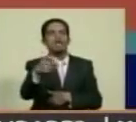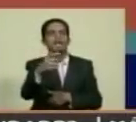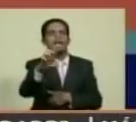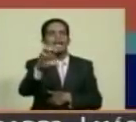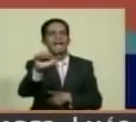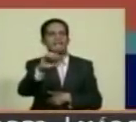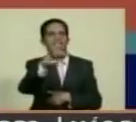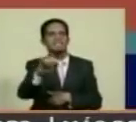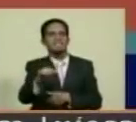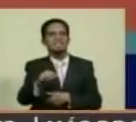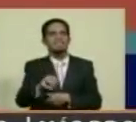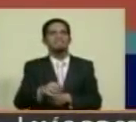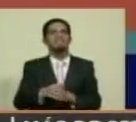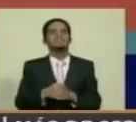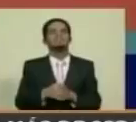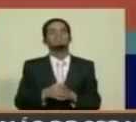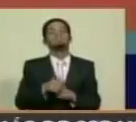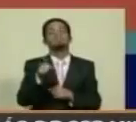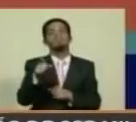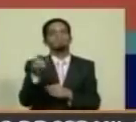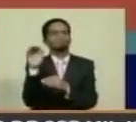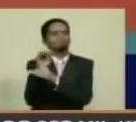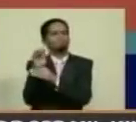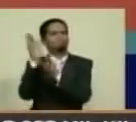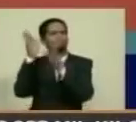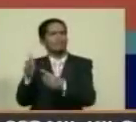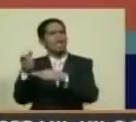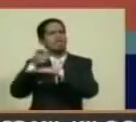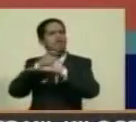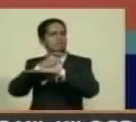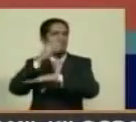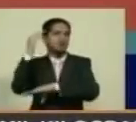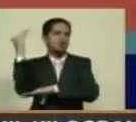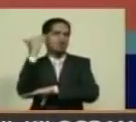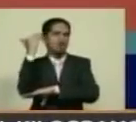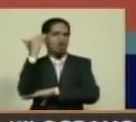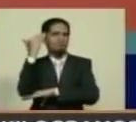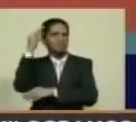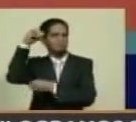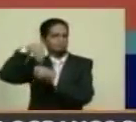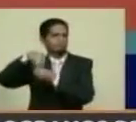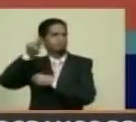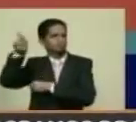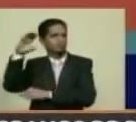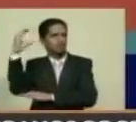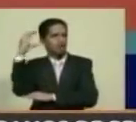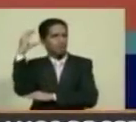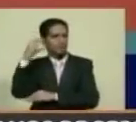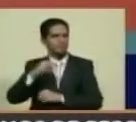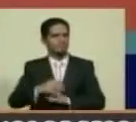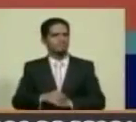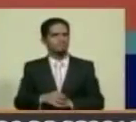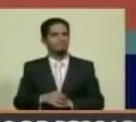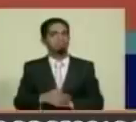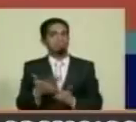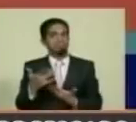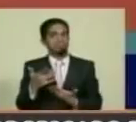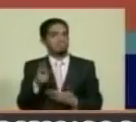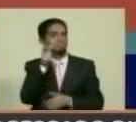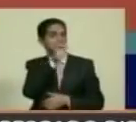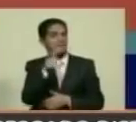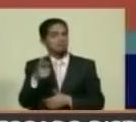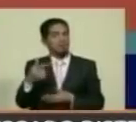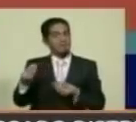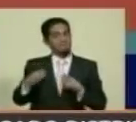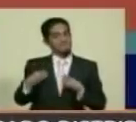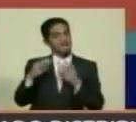momentos por el gobierno de la República de Colombia. Tremendos vecinos que nos